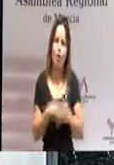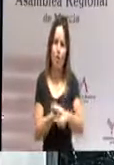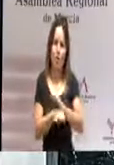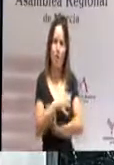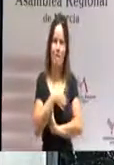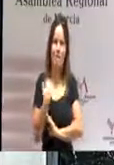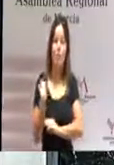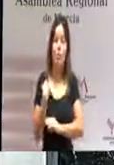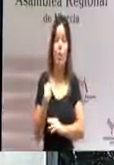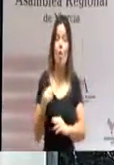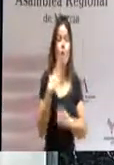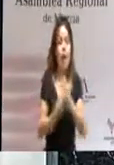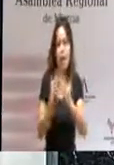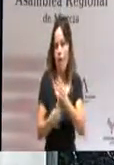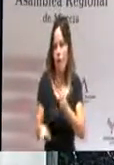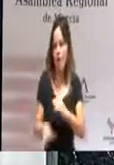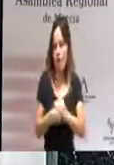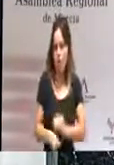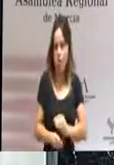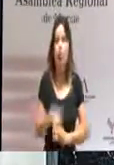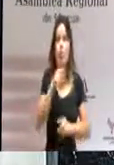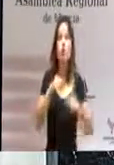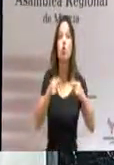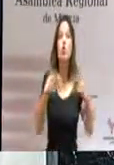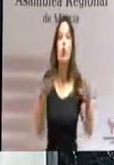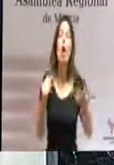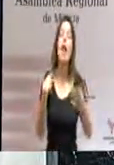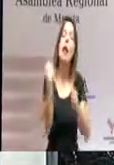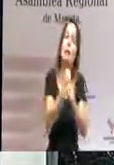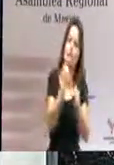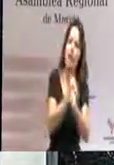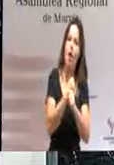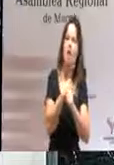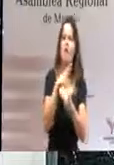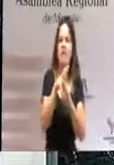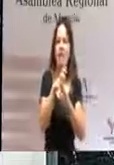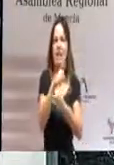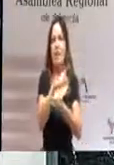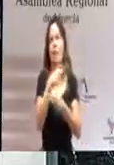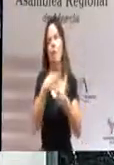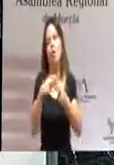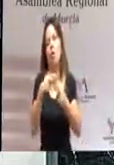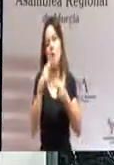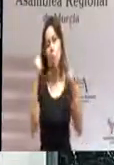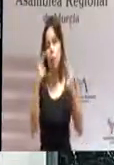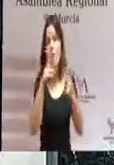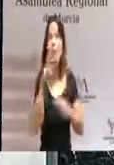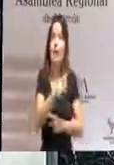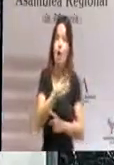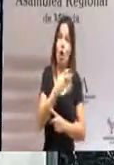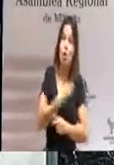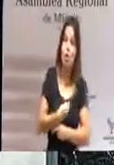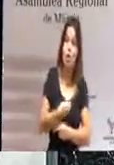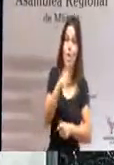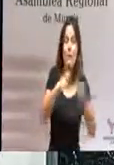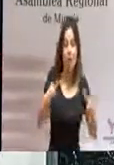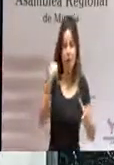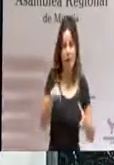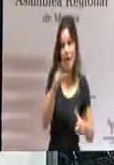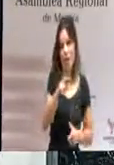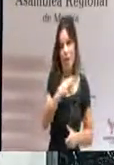errores acumulados en empleo, en fiscalidad y en políticas públicas, la región de Murcia, la ciudadanía en esta